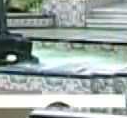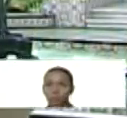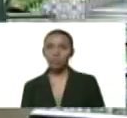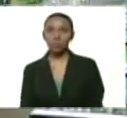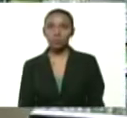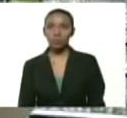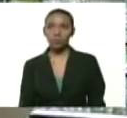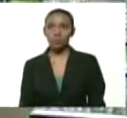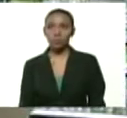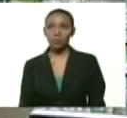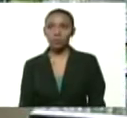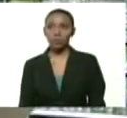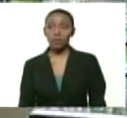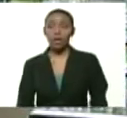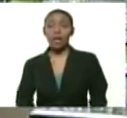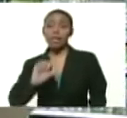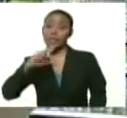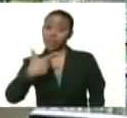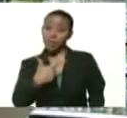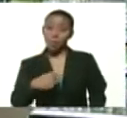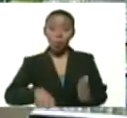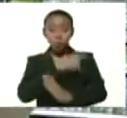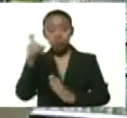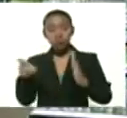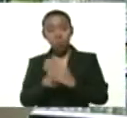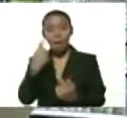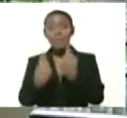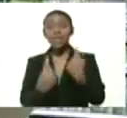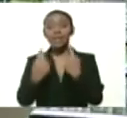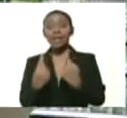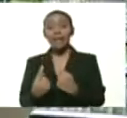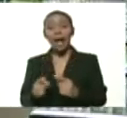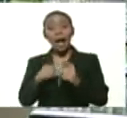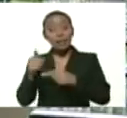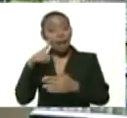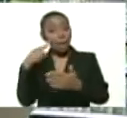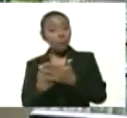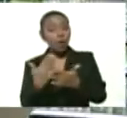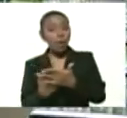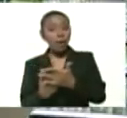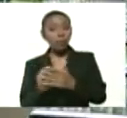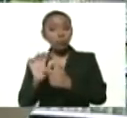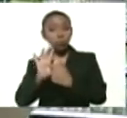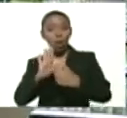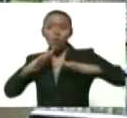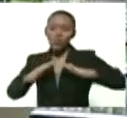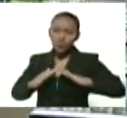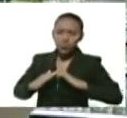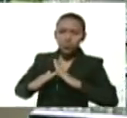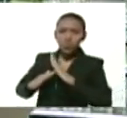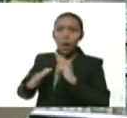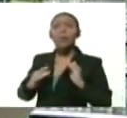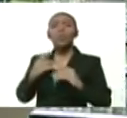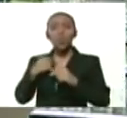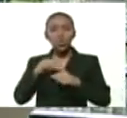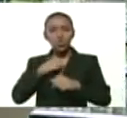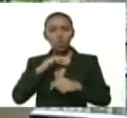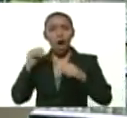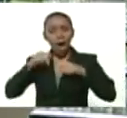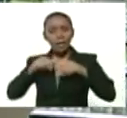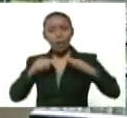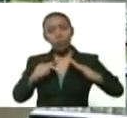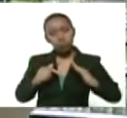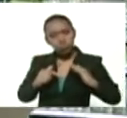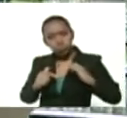con PCR. Si dividimos el total de pacientes entre la cantidad de pruebas, señala que la curva sigue aplanada y con tendencia a